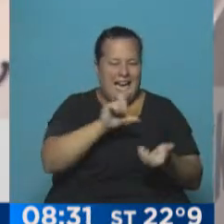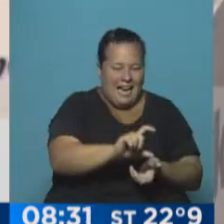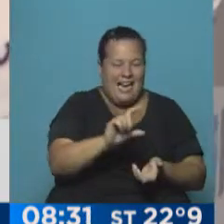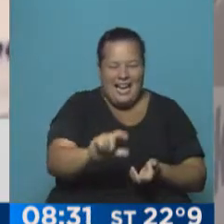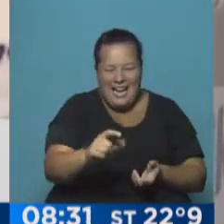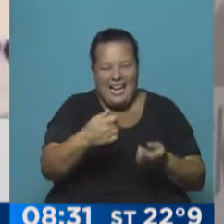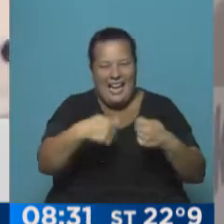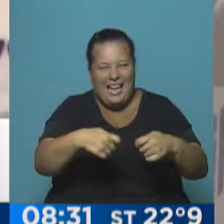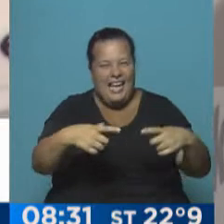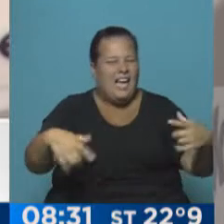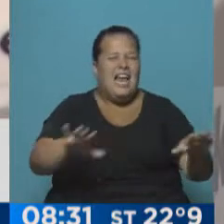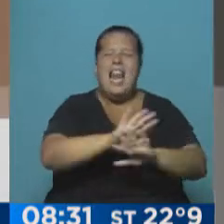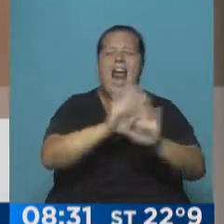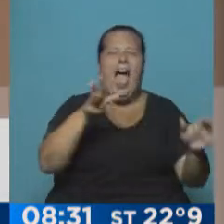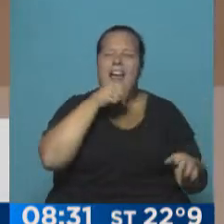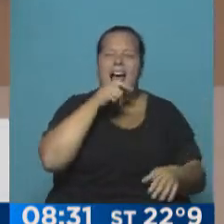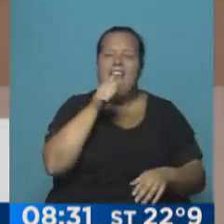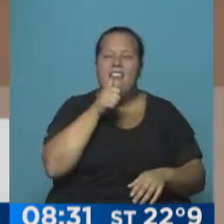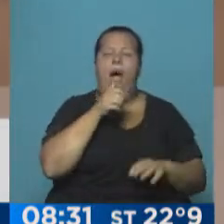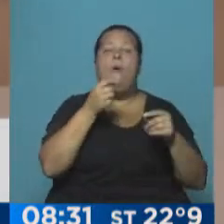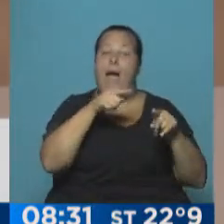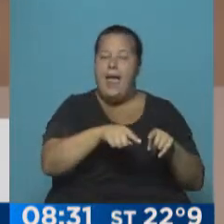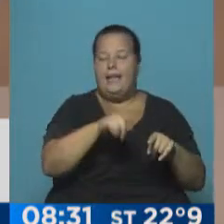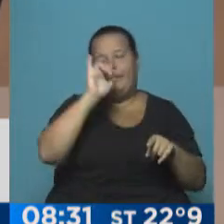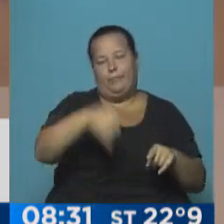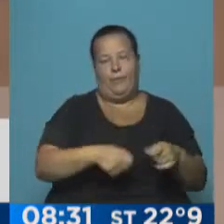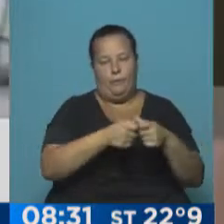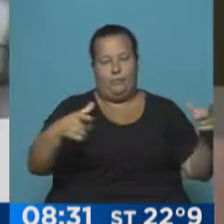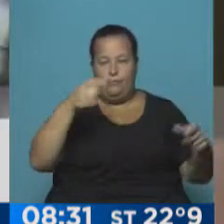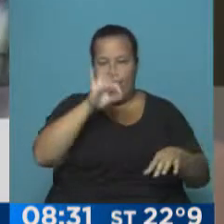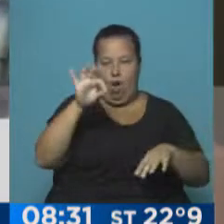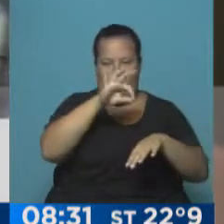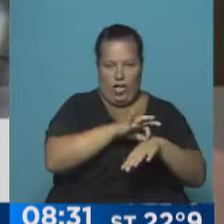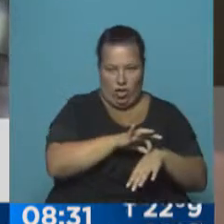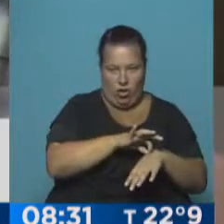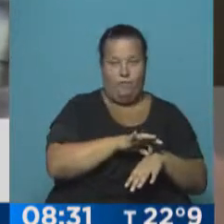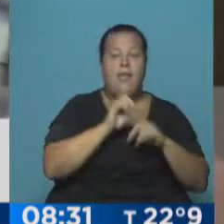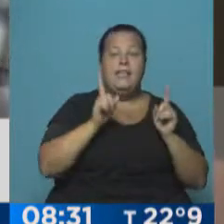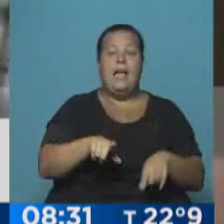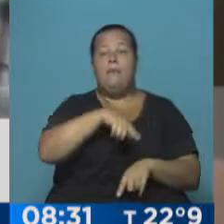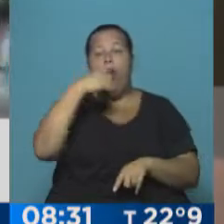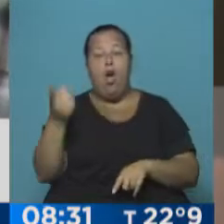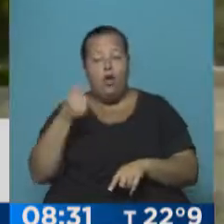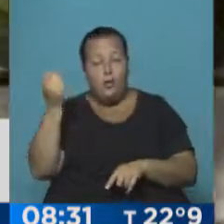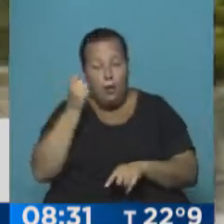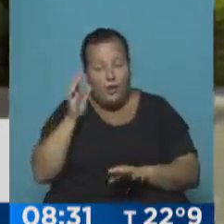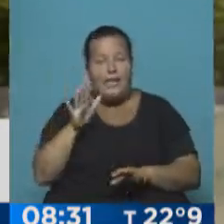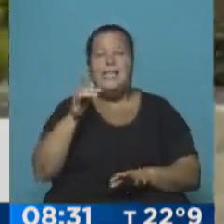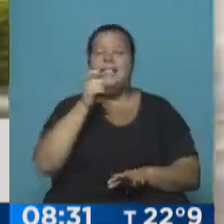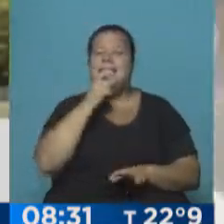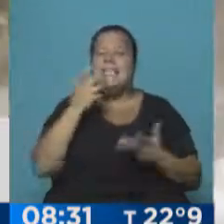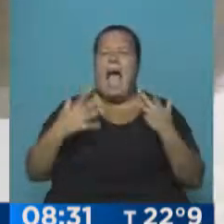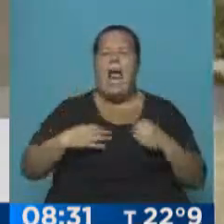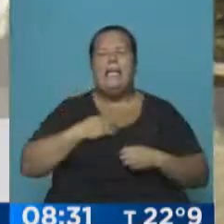tarritos, cacharros. No tiene que quedar agua porque ese es el caldo de cultivo de los mosquitos. Y también lo otro importante, que ante el más